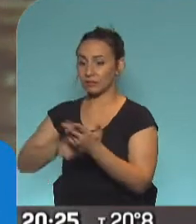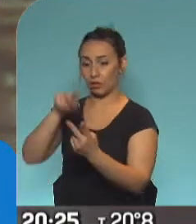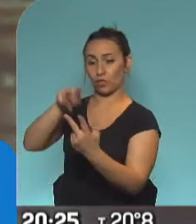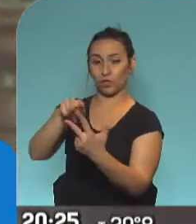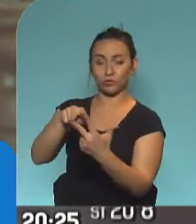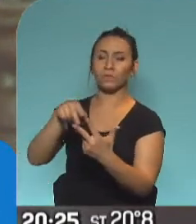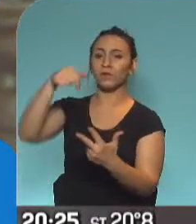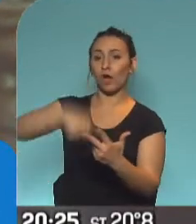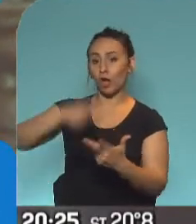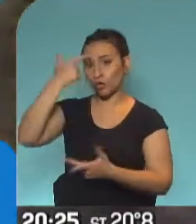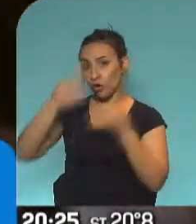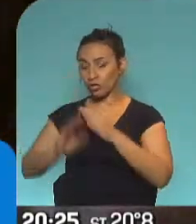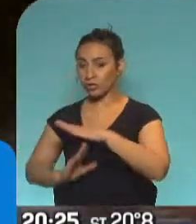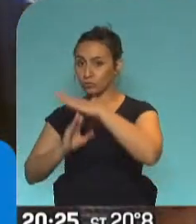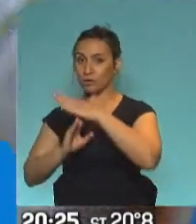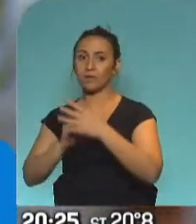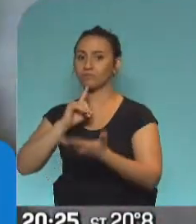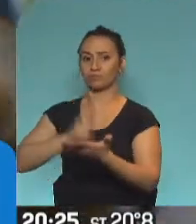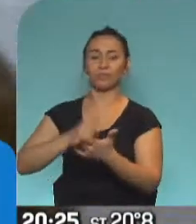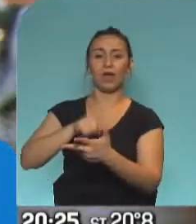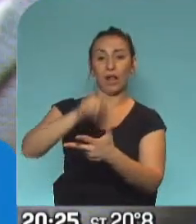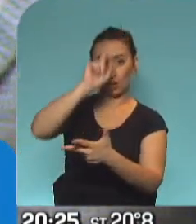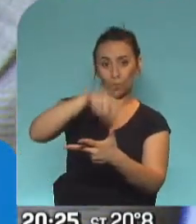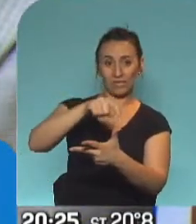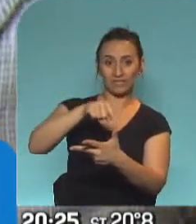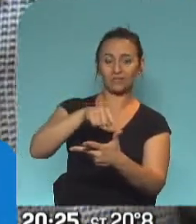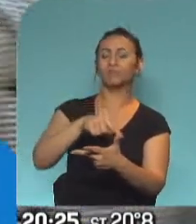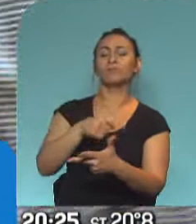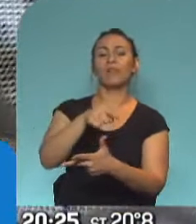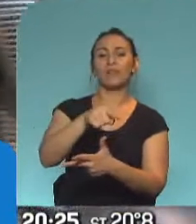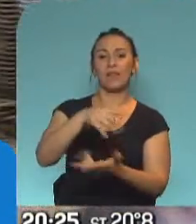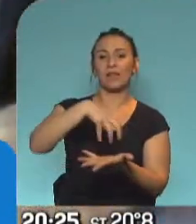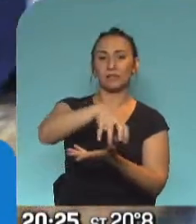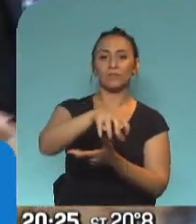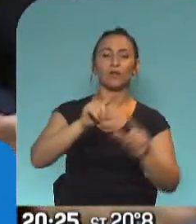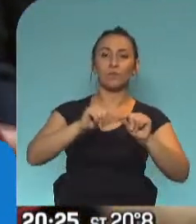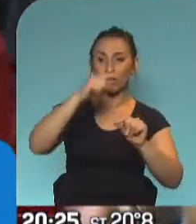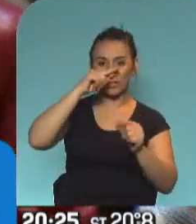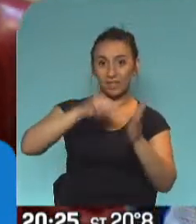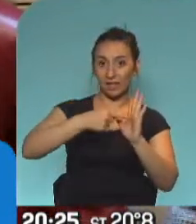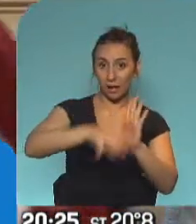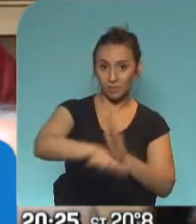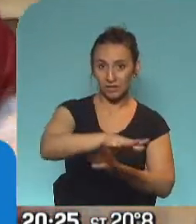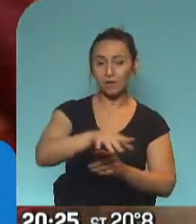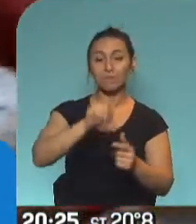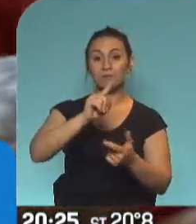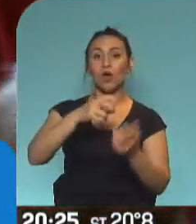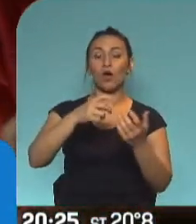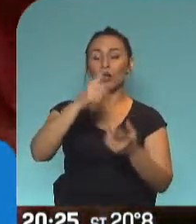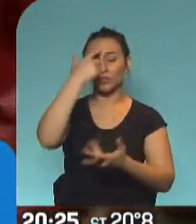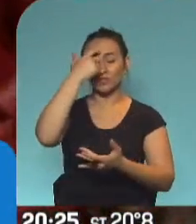repuso provisoriamente al juez Castelli en el Tribunal Oral Federal número 7 de la capital federal. Recordamos, es el tribunal que